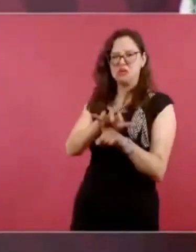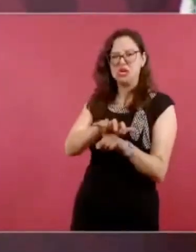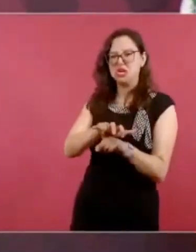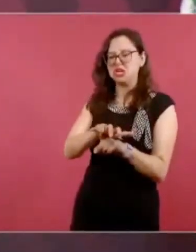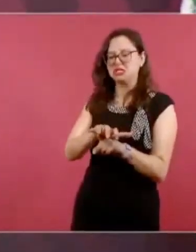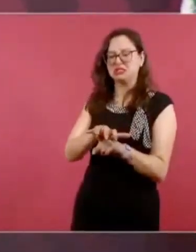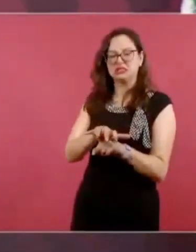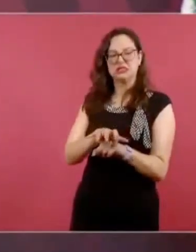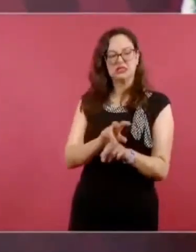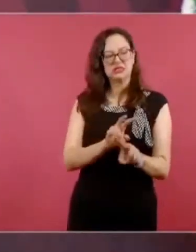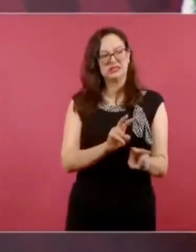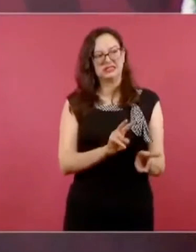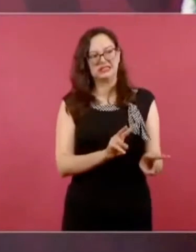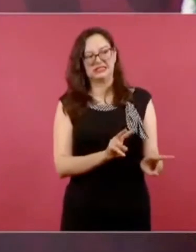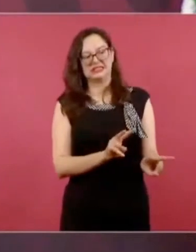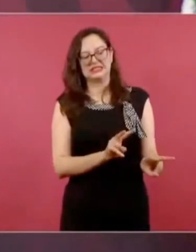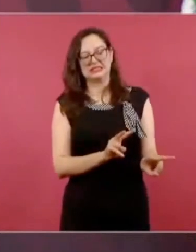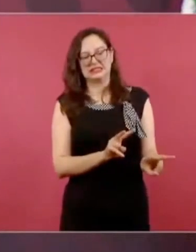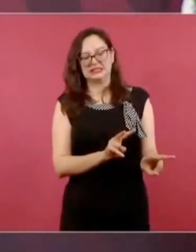pero